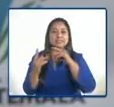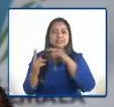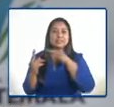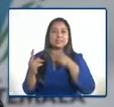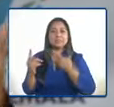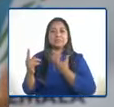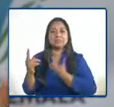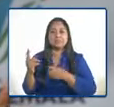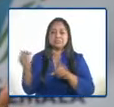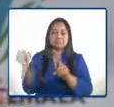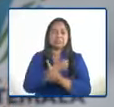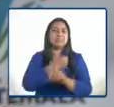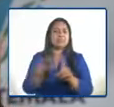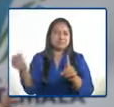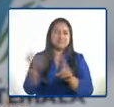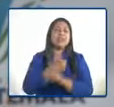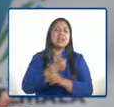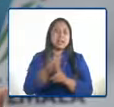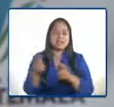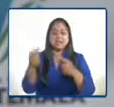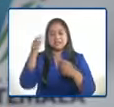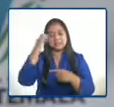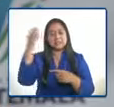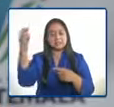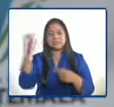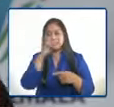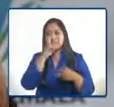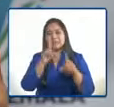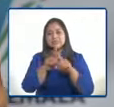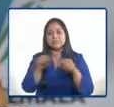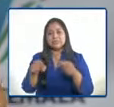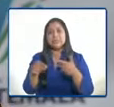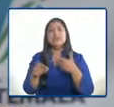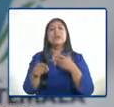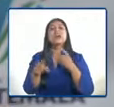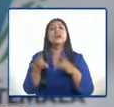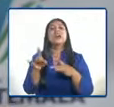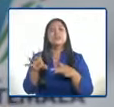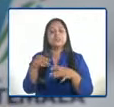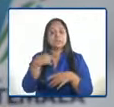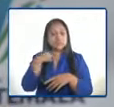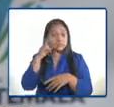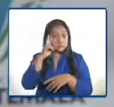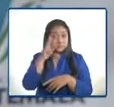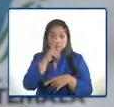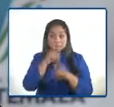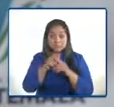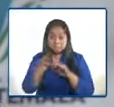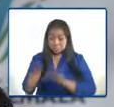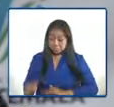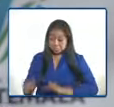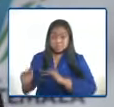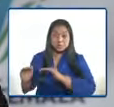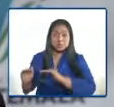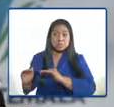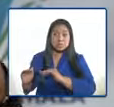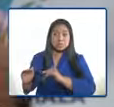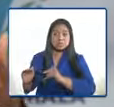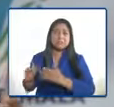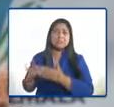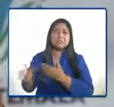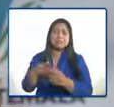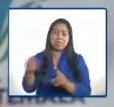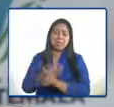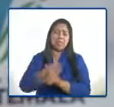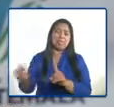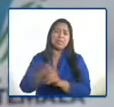sufrió maltrato físico y psicológico, y muchas veces recordemos que cuando somos niños, aunque nos traten